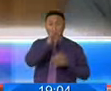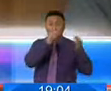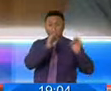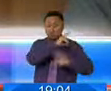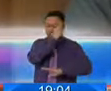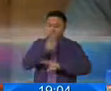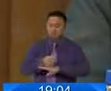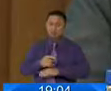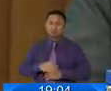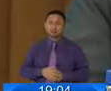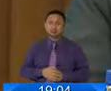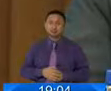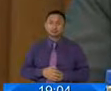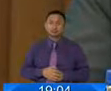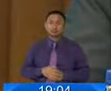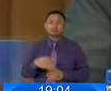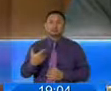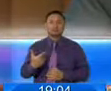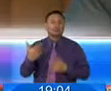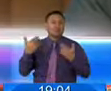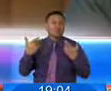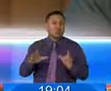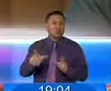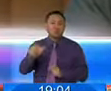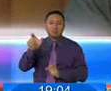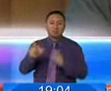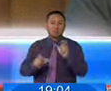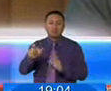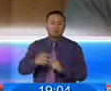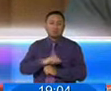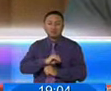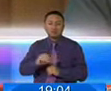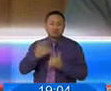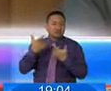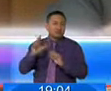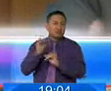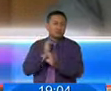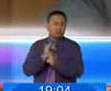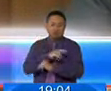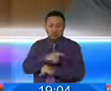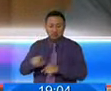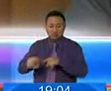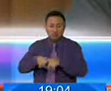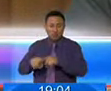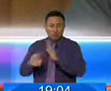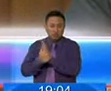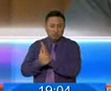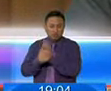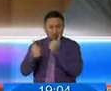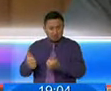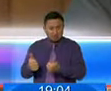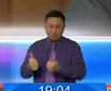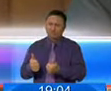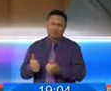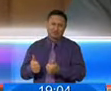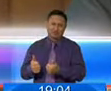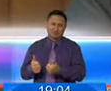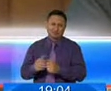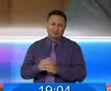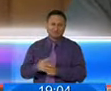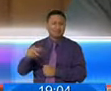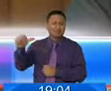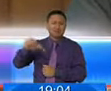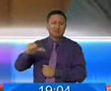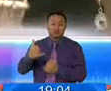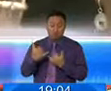febrero. Hacer un concurso de méritos, sea quien sea la entidad que lo realice, no es la vía más correcta o no es una